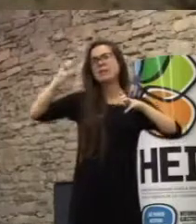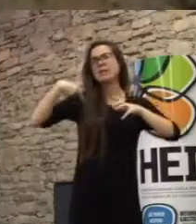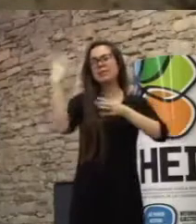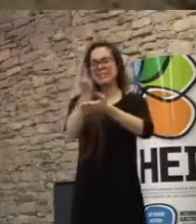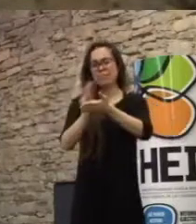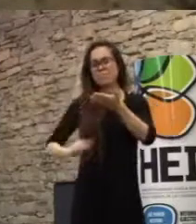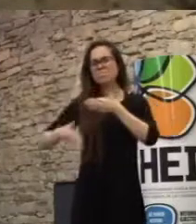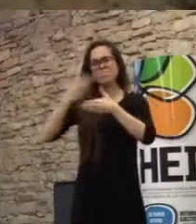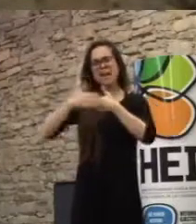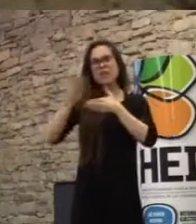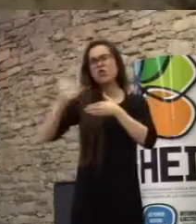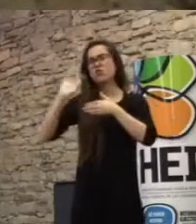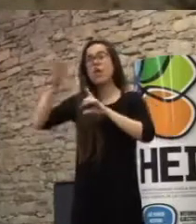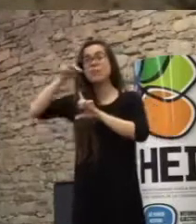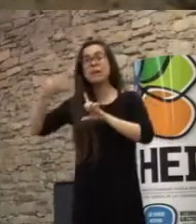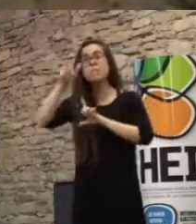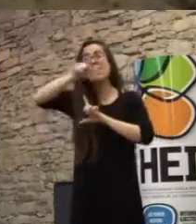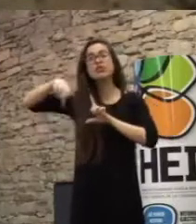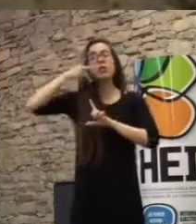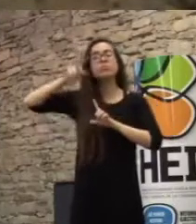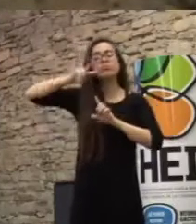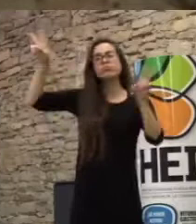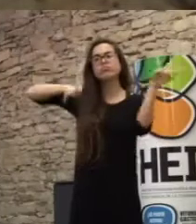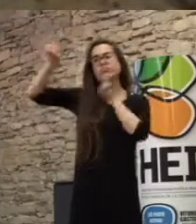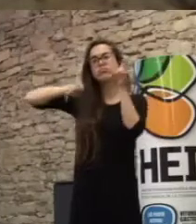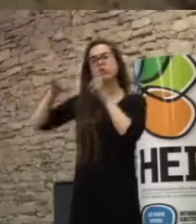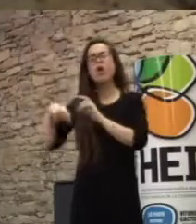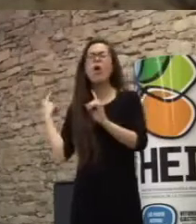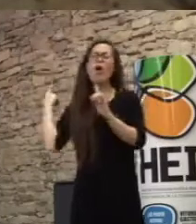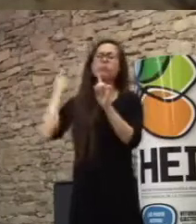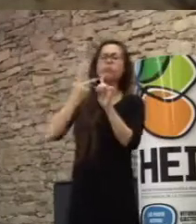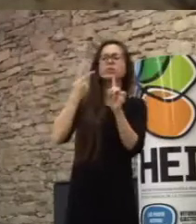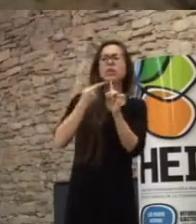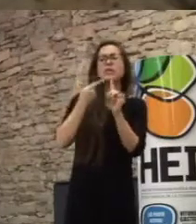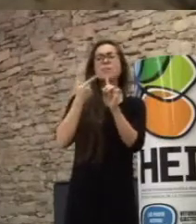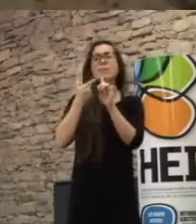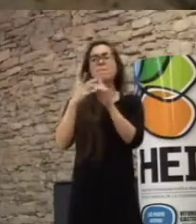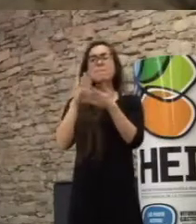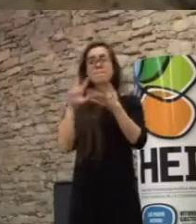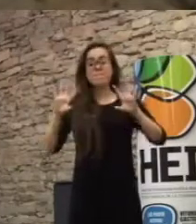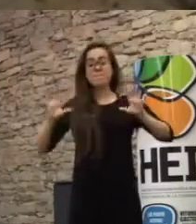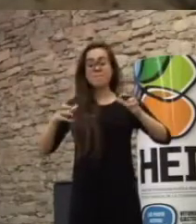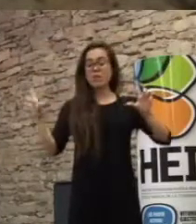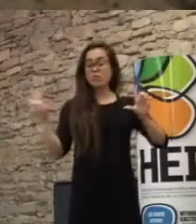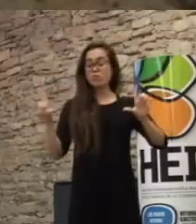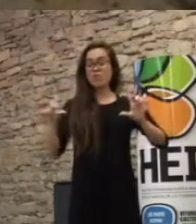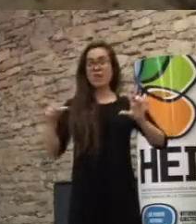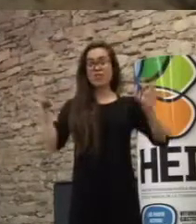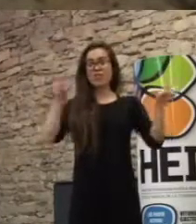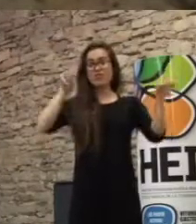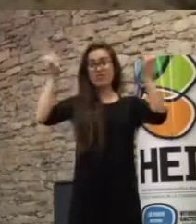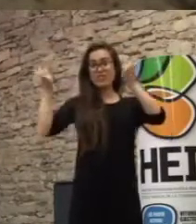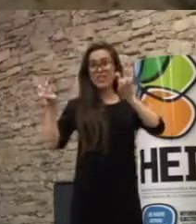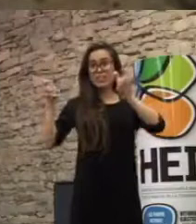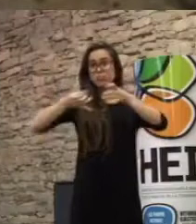periódicos e internet que nos ilustrarán sobre como digo los medios de comunicación de comunicación como generadores de